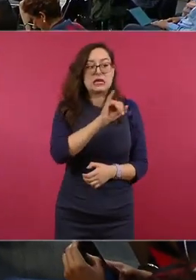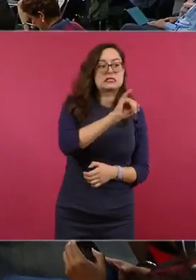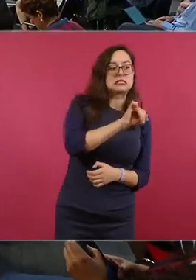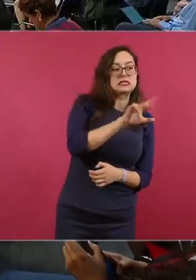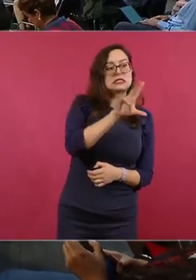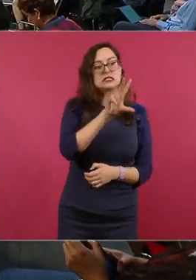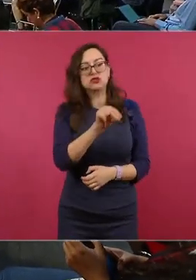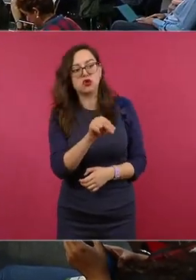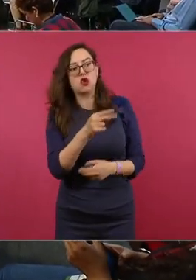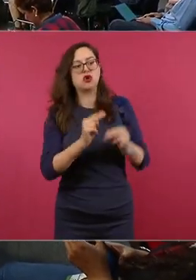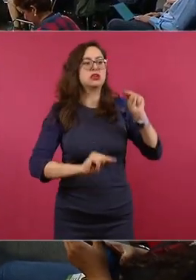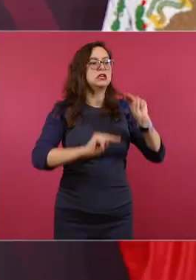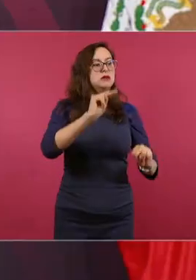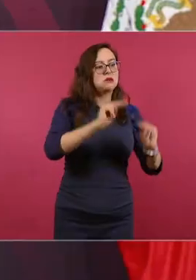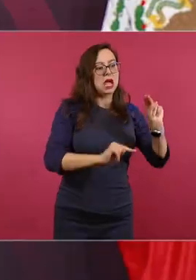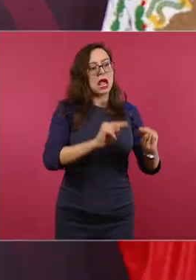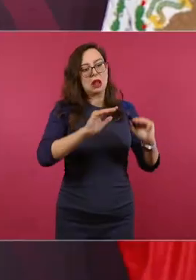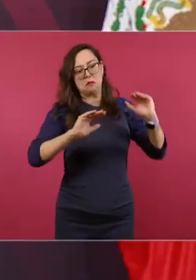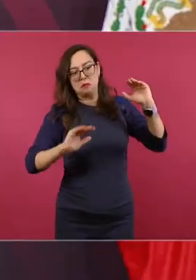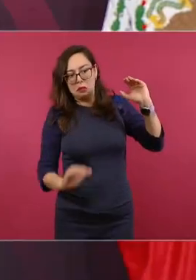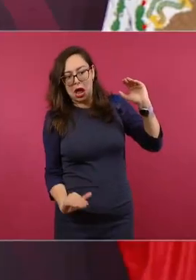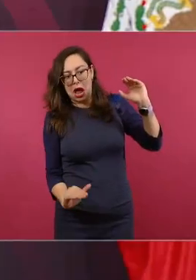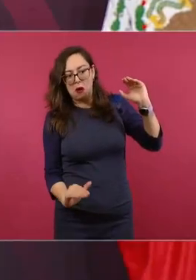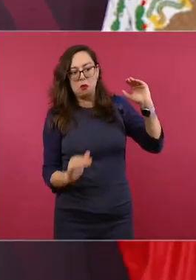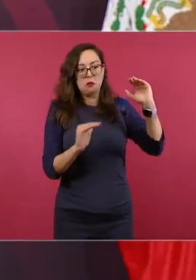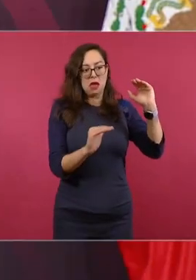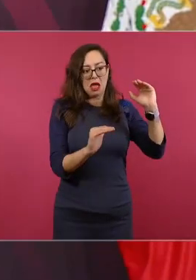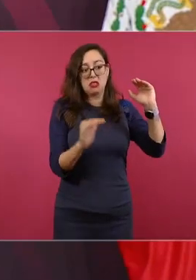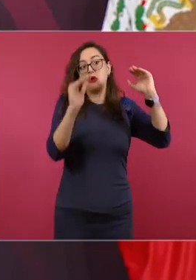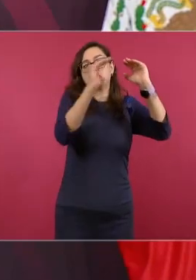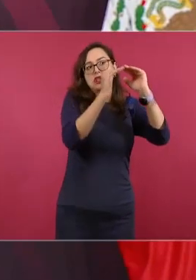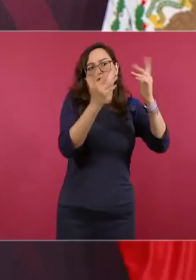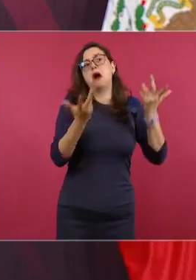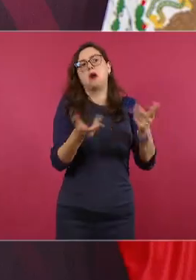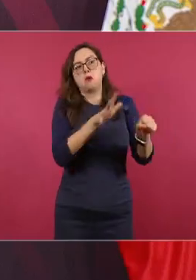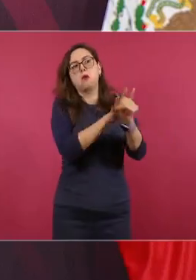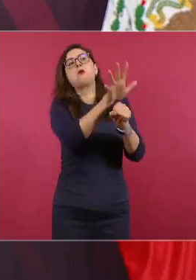de los de abajo, de los de en medio, de los de arriba.